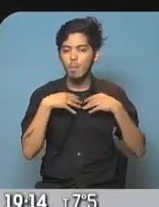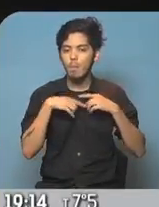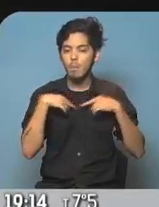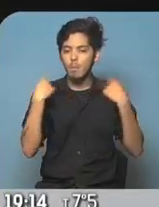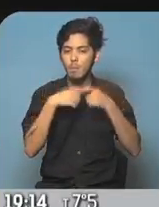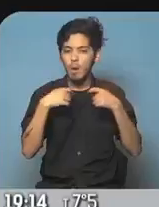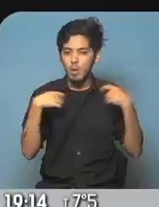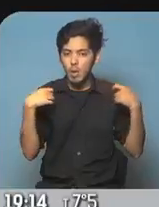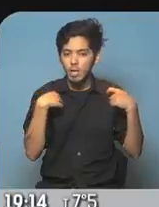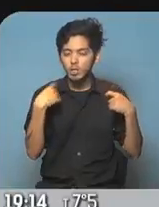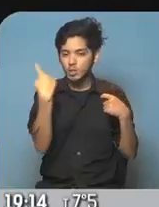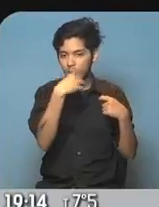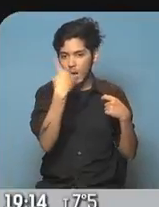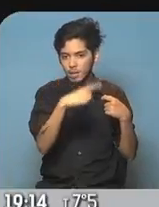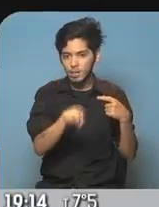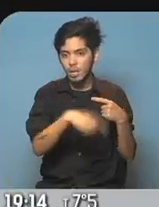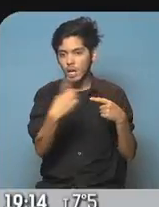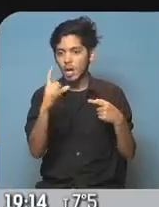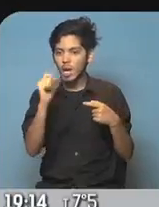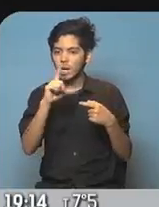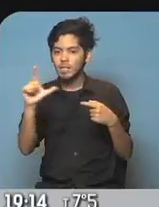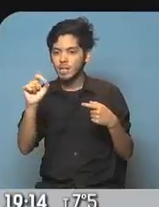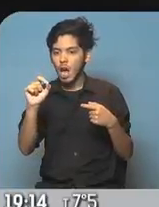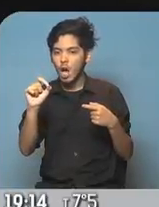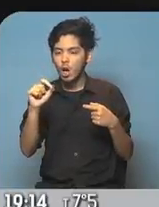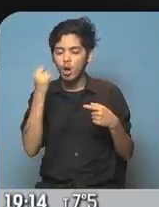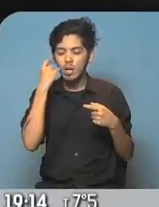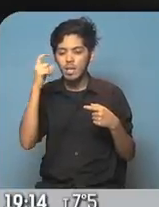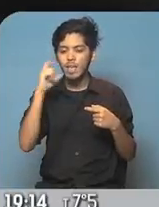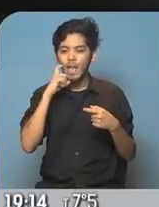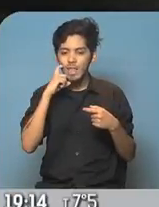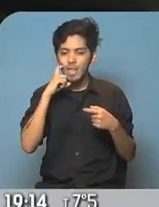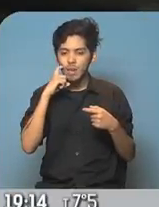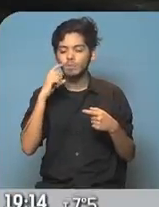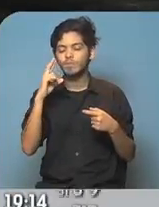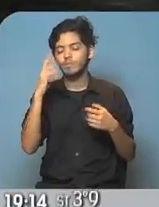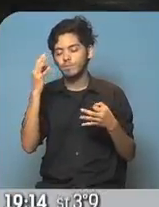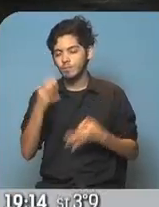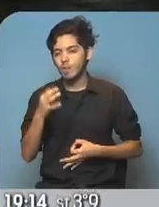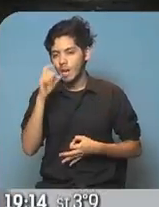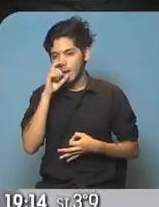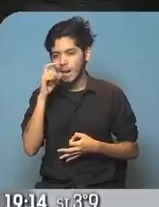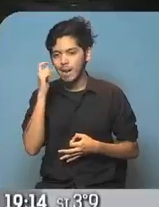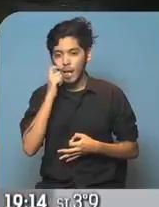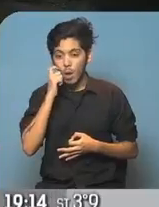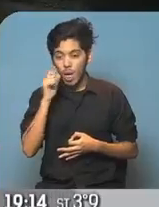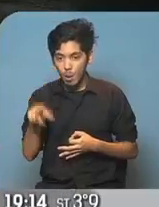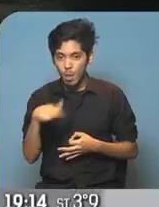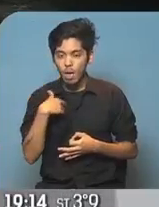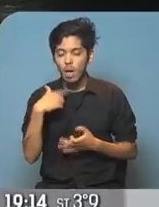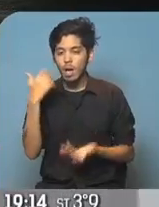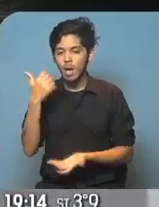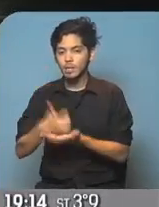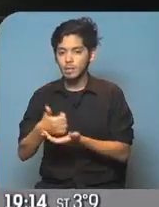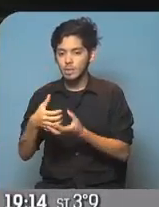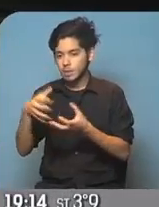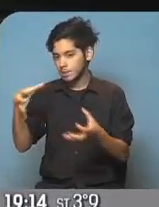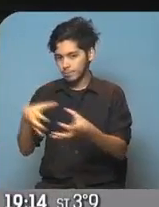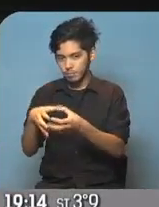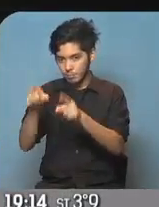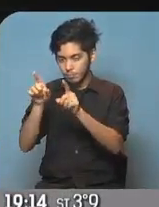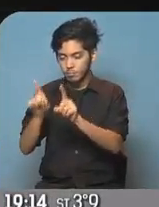y hacia Callao y Entre Ríos, Callao y Rivadavia, va a estar entonces la campaña